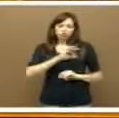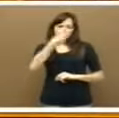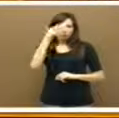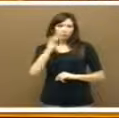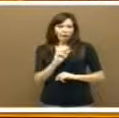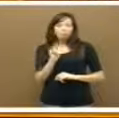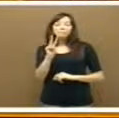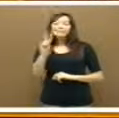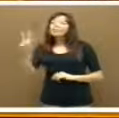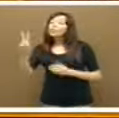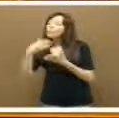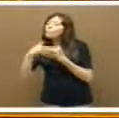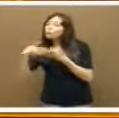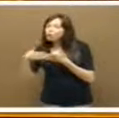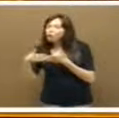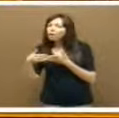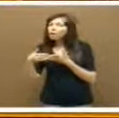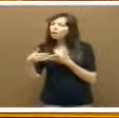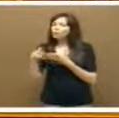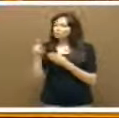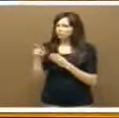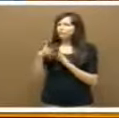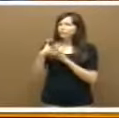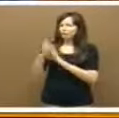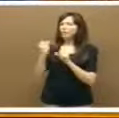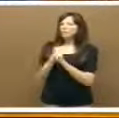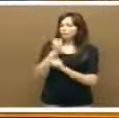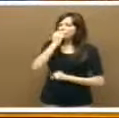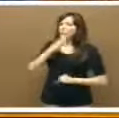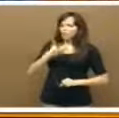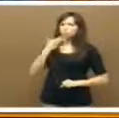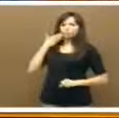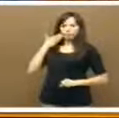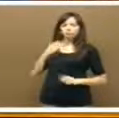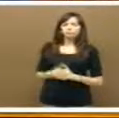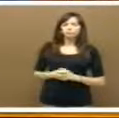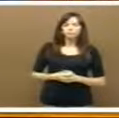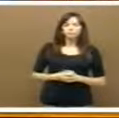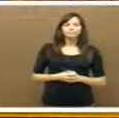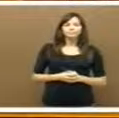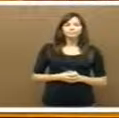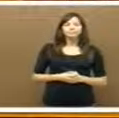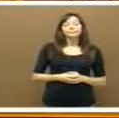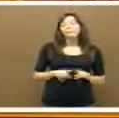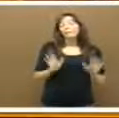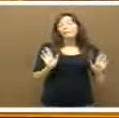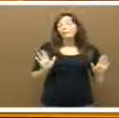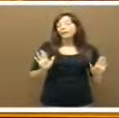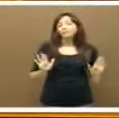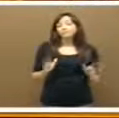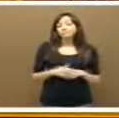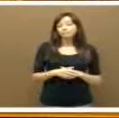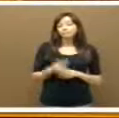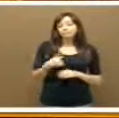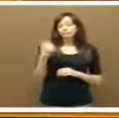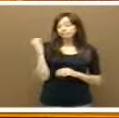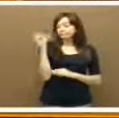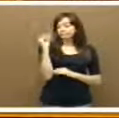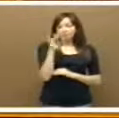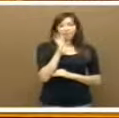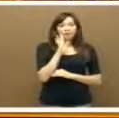millones tiene mucho, mucho mérito. Pero es que, aunque lo que acabo de